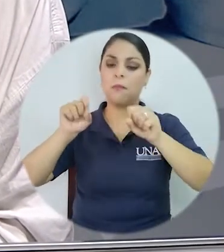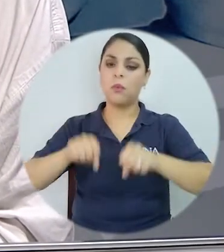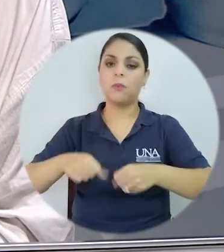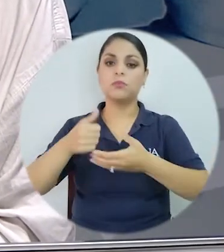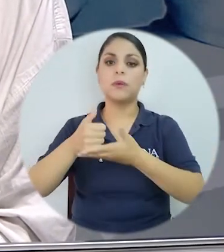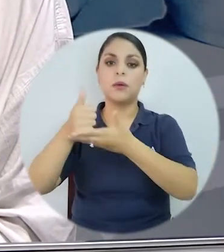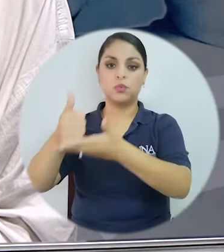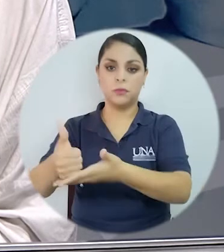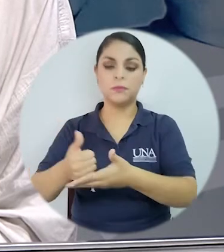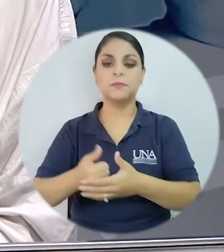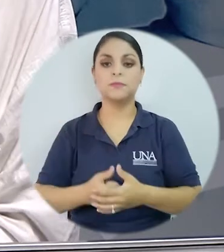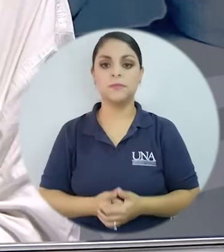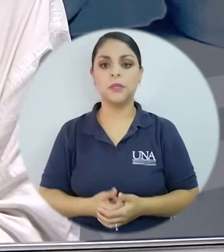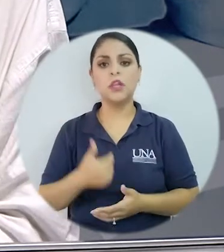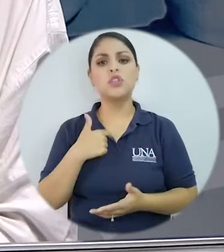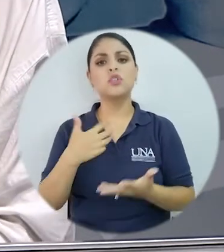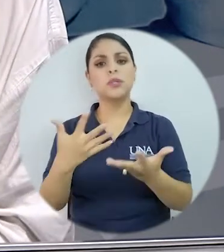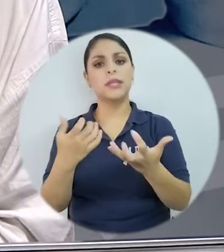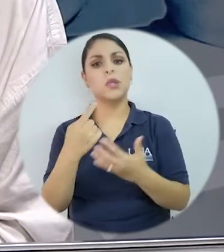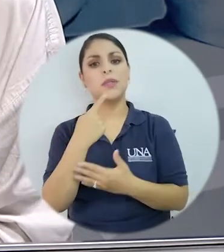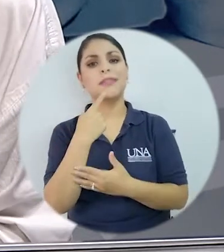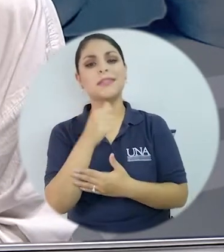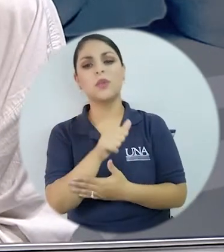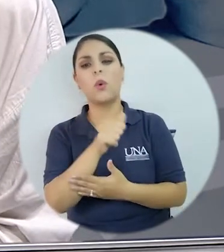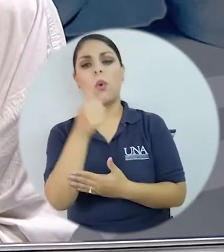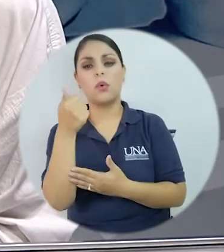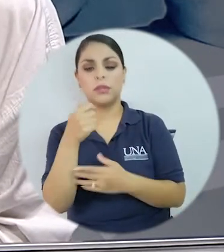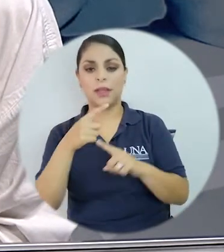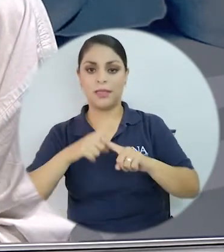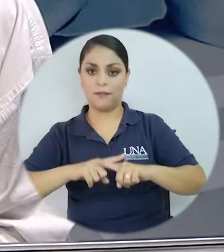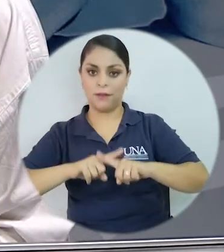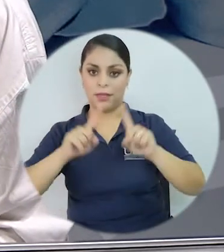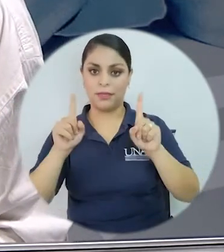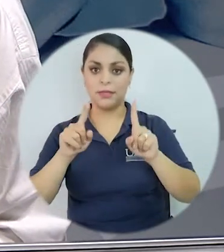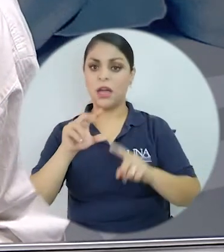aportar. Yo quisiera apuntar otra diferencia, que